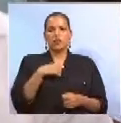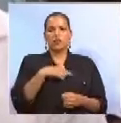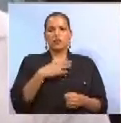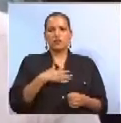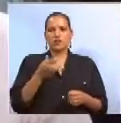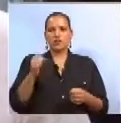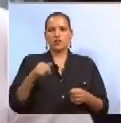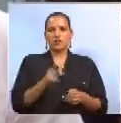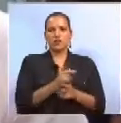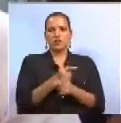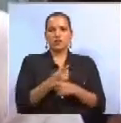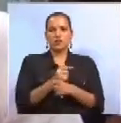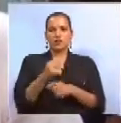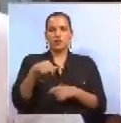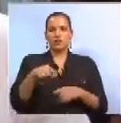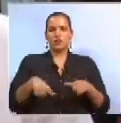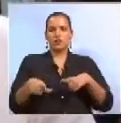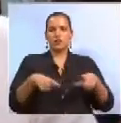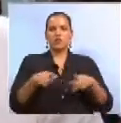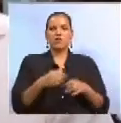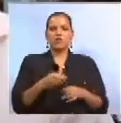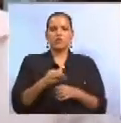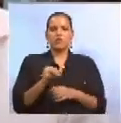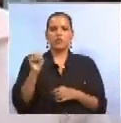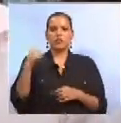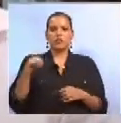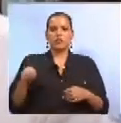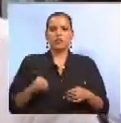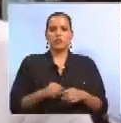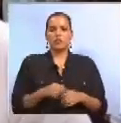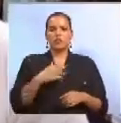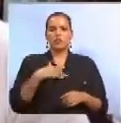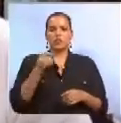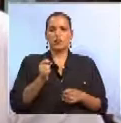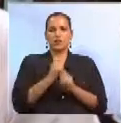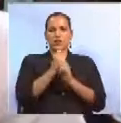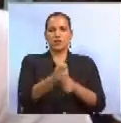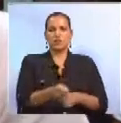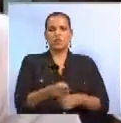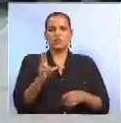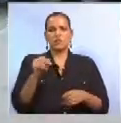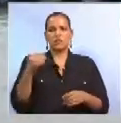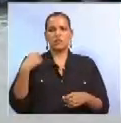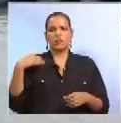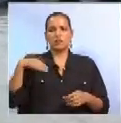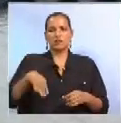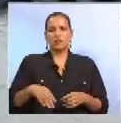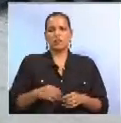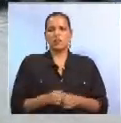la matriz productiva y un sector tan importante como el pescador artesanal, en este momento está parado y endeudado en el Banco de...